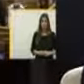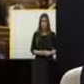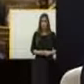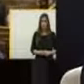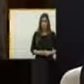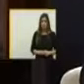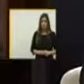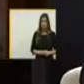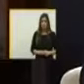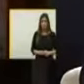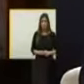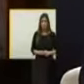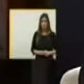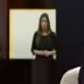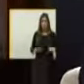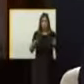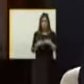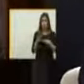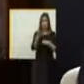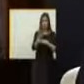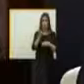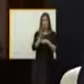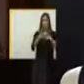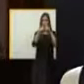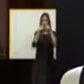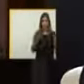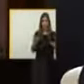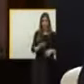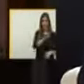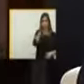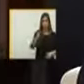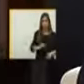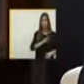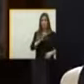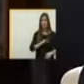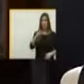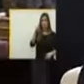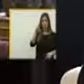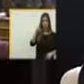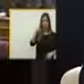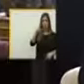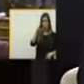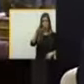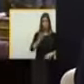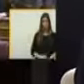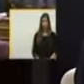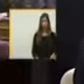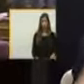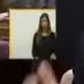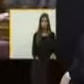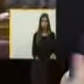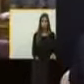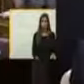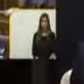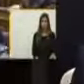parece absolutamente insufrible e incompatible con cualquier tipo de inteligencia. Sobre la de Pablo Iglesias, yo creo que ha dicho dos cosas muy